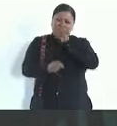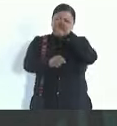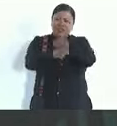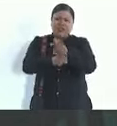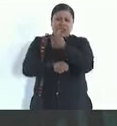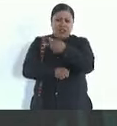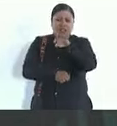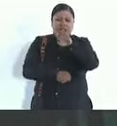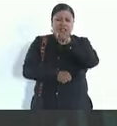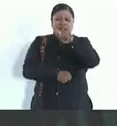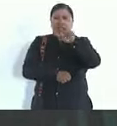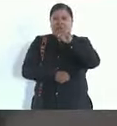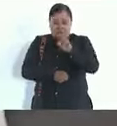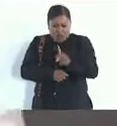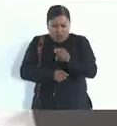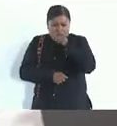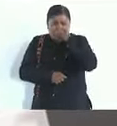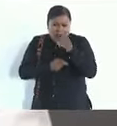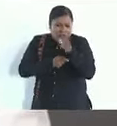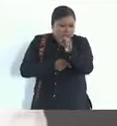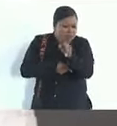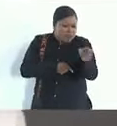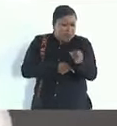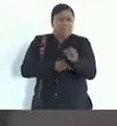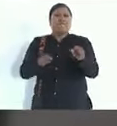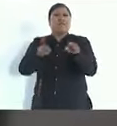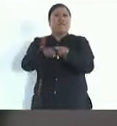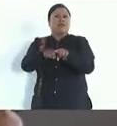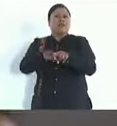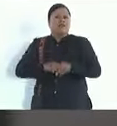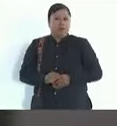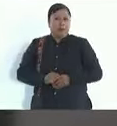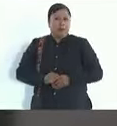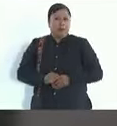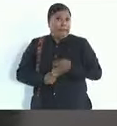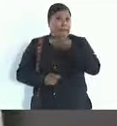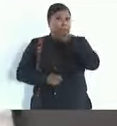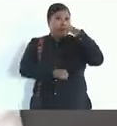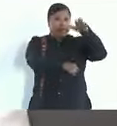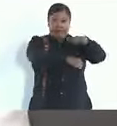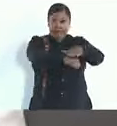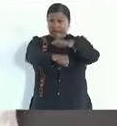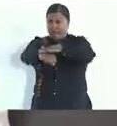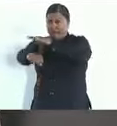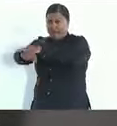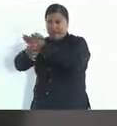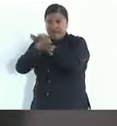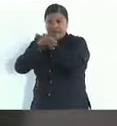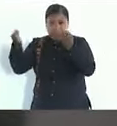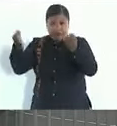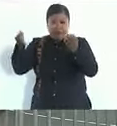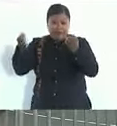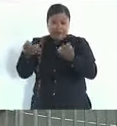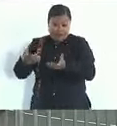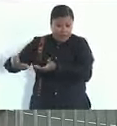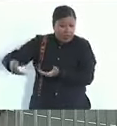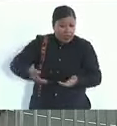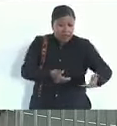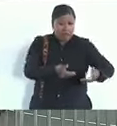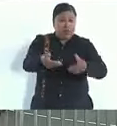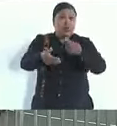a los pueblos de Oaxaca. Quiero informarles a ustedes que el camino de Benito